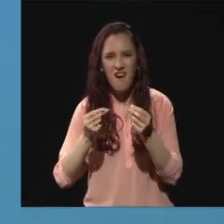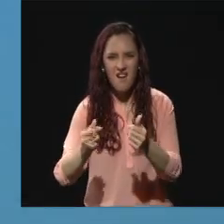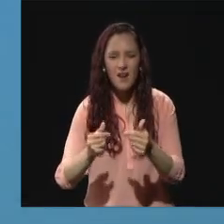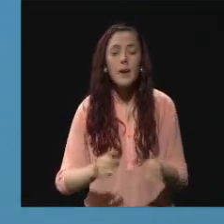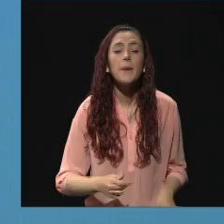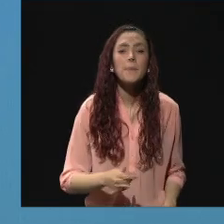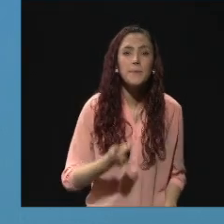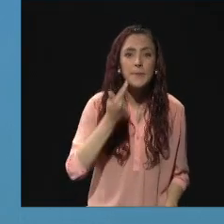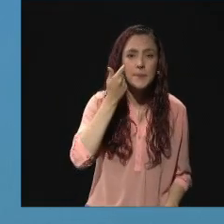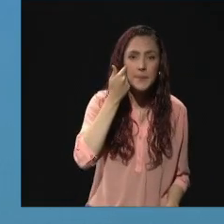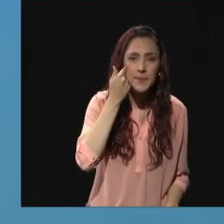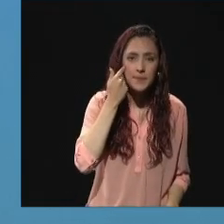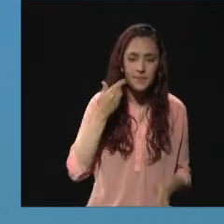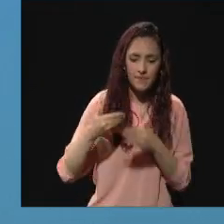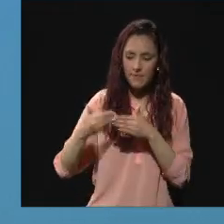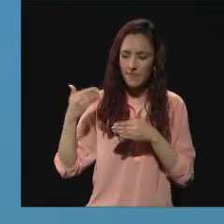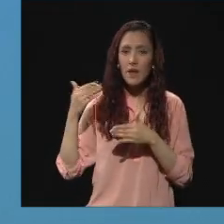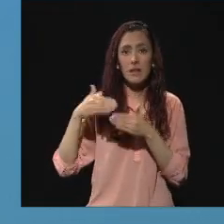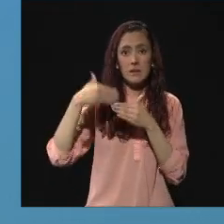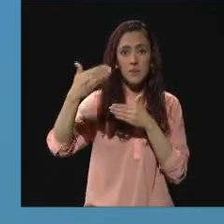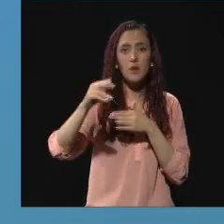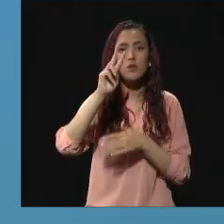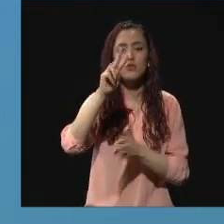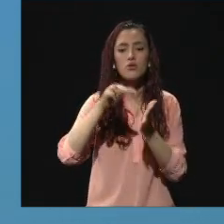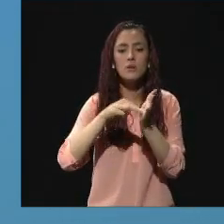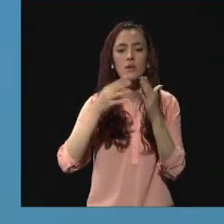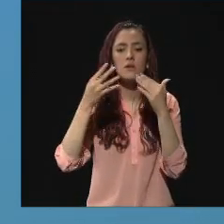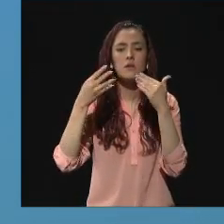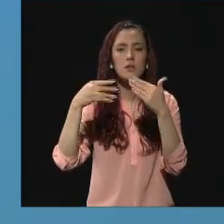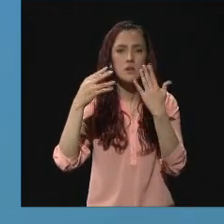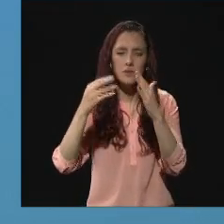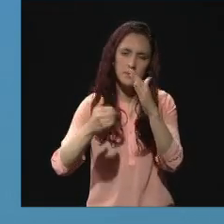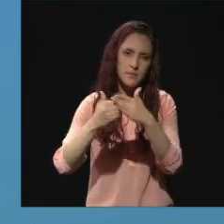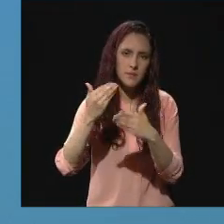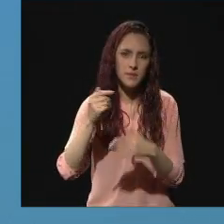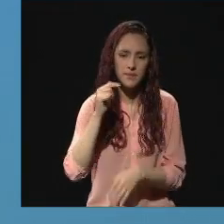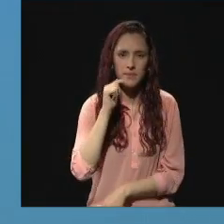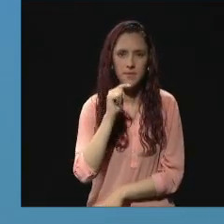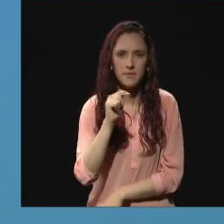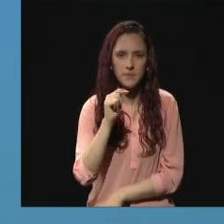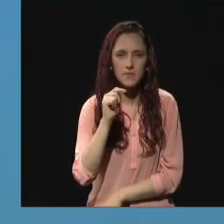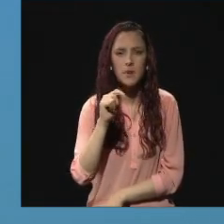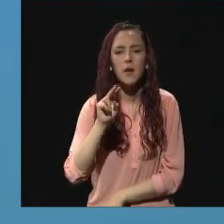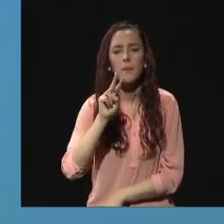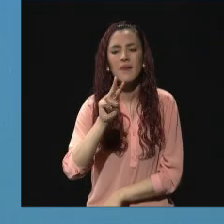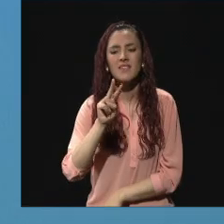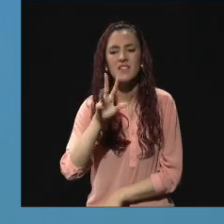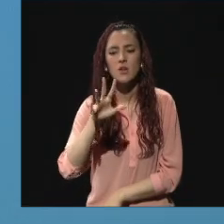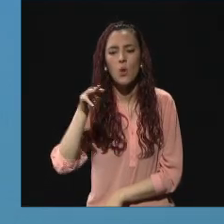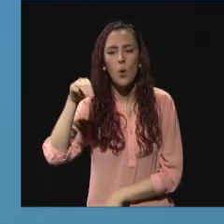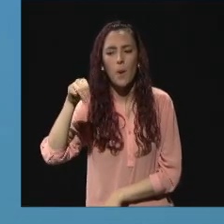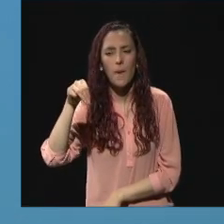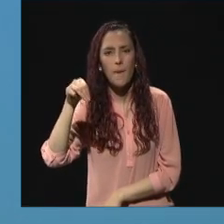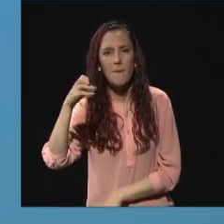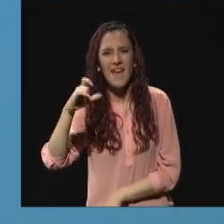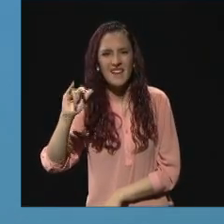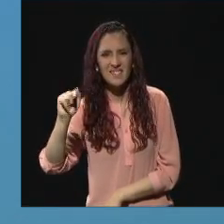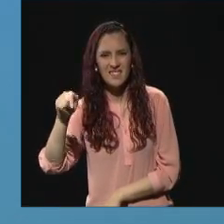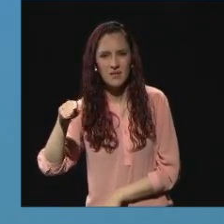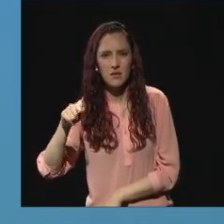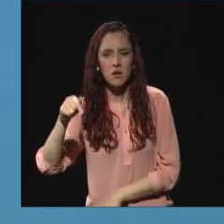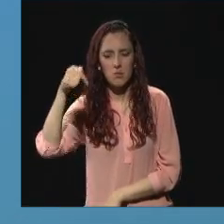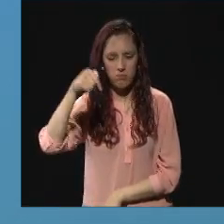establecer que a partir de 2019 banda ancha se va a considerar 25 megas de bajada 5 megas de subida